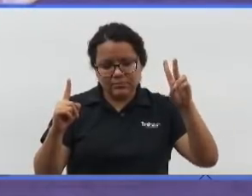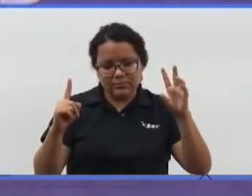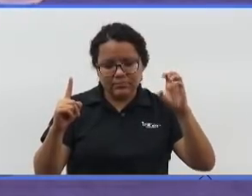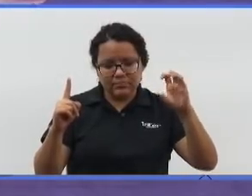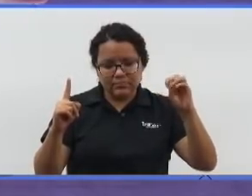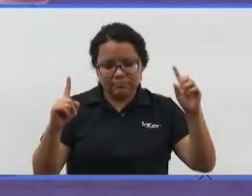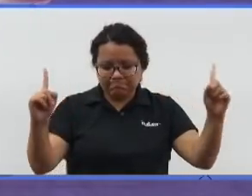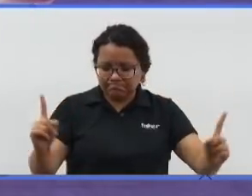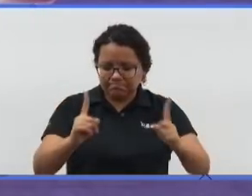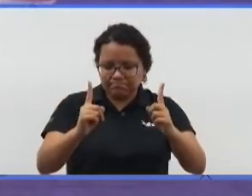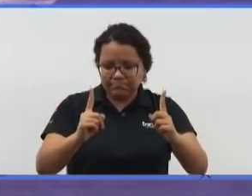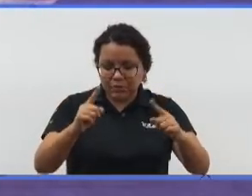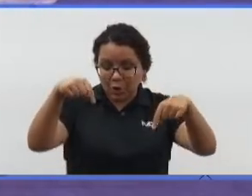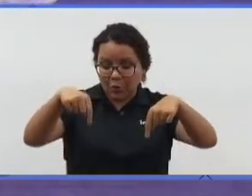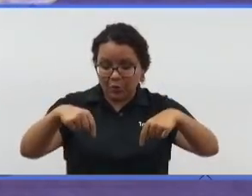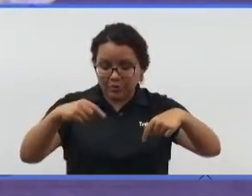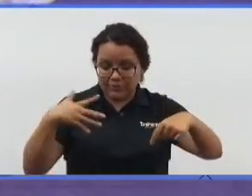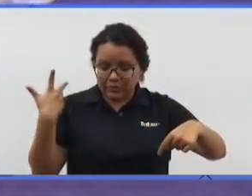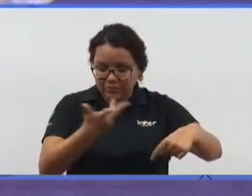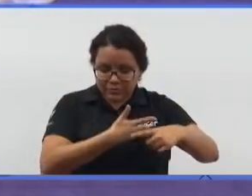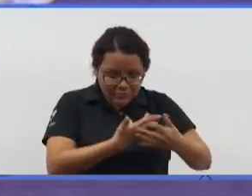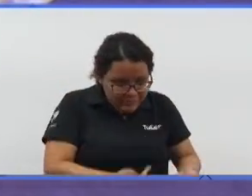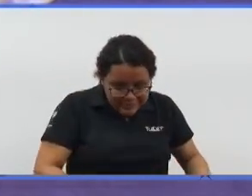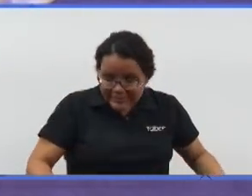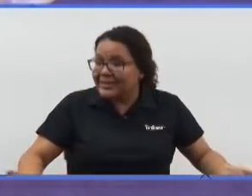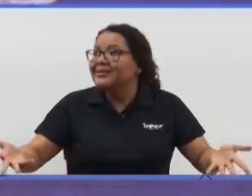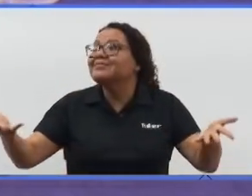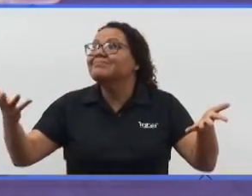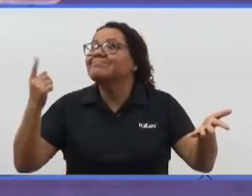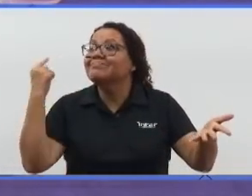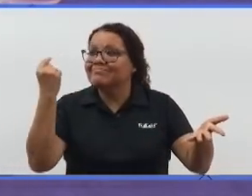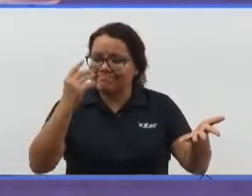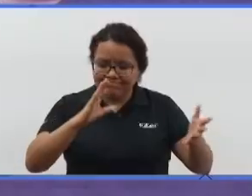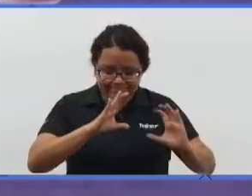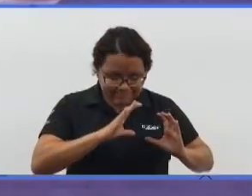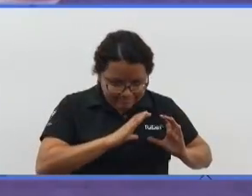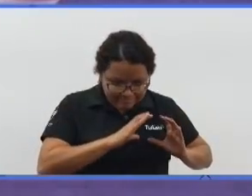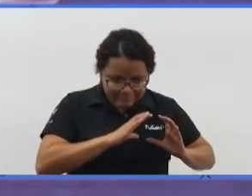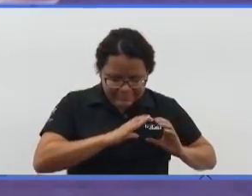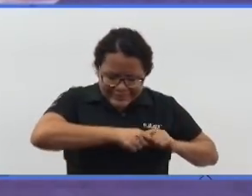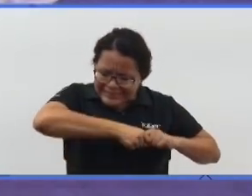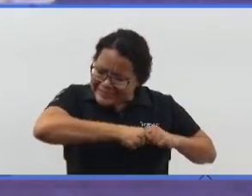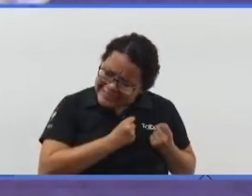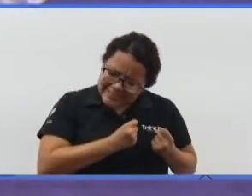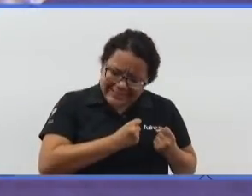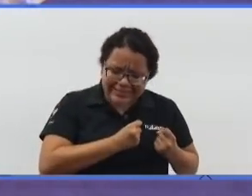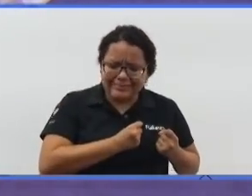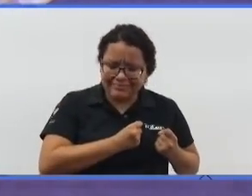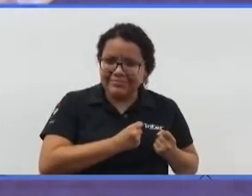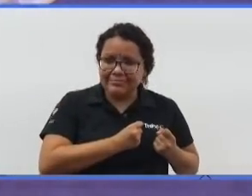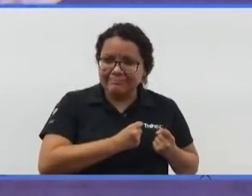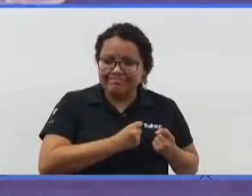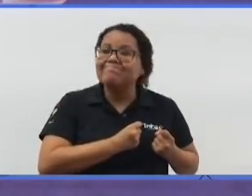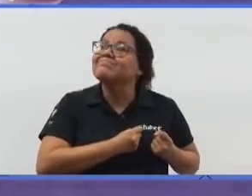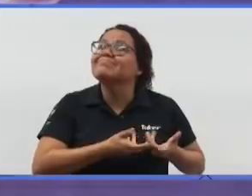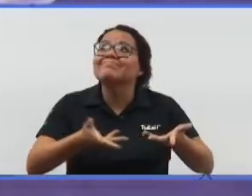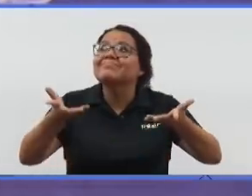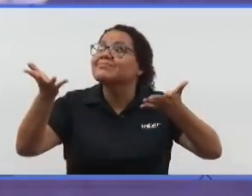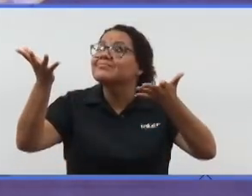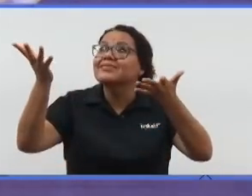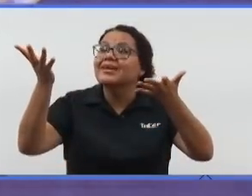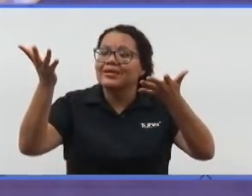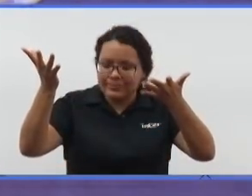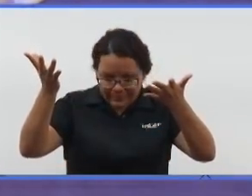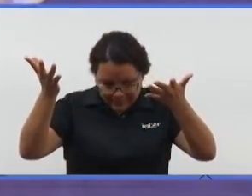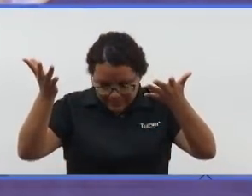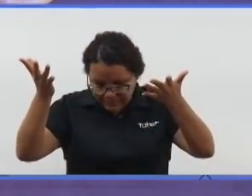que ofrecer más que un corazón por cierto quebrantado señor